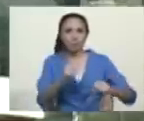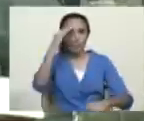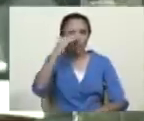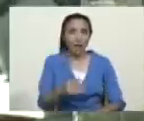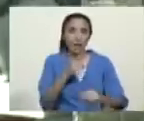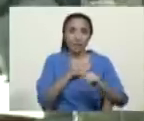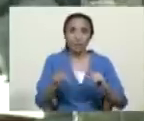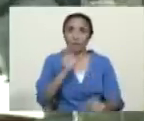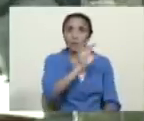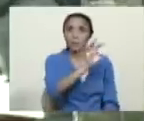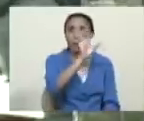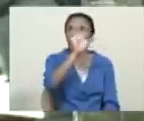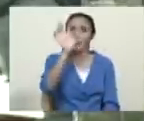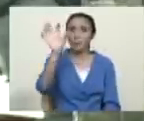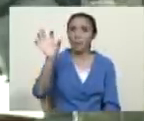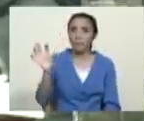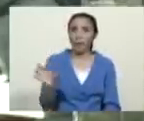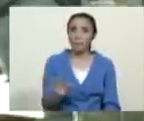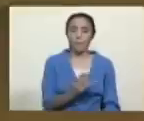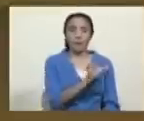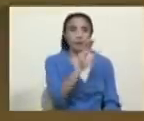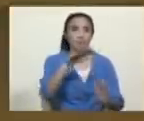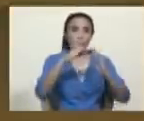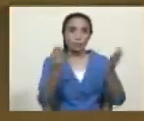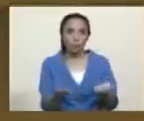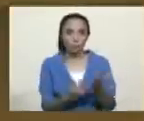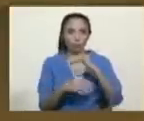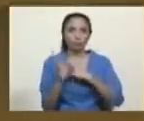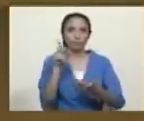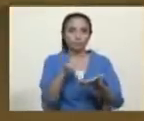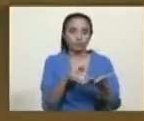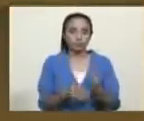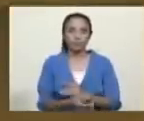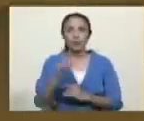militares en todos los rincones del mundo. Cito: